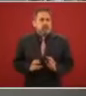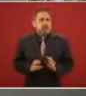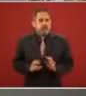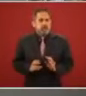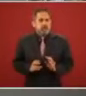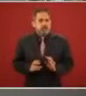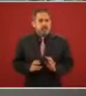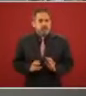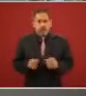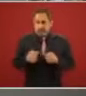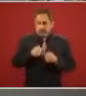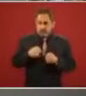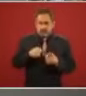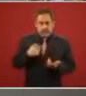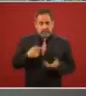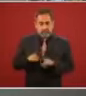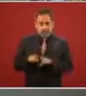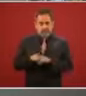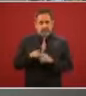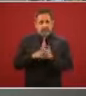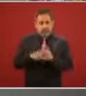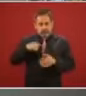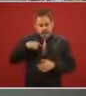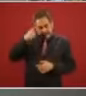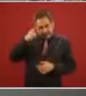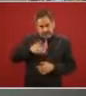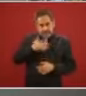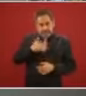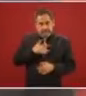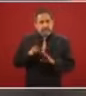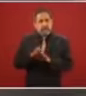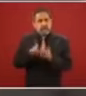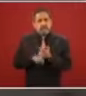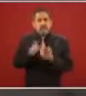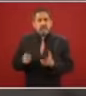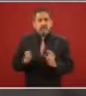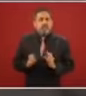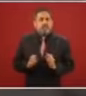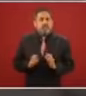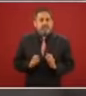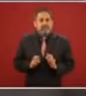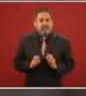Yo soy un creyente de